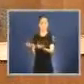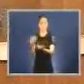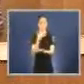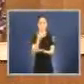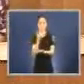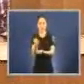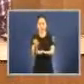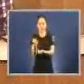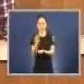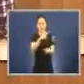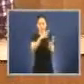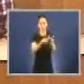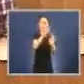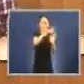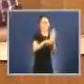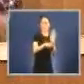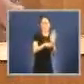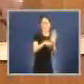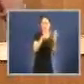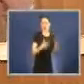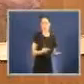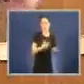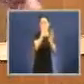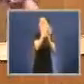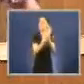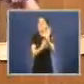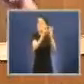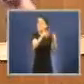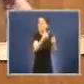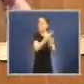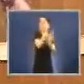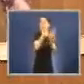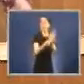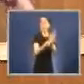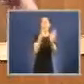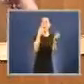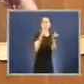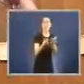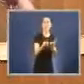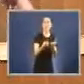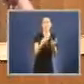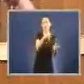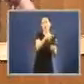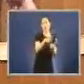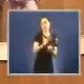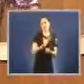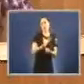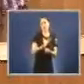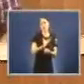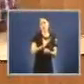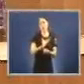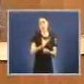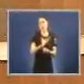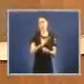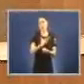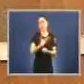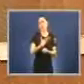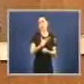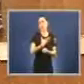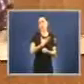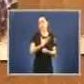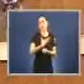coa normativa vixente, o texto refundido da lei reguladora de facendas locais, os concellos poden establecer nas súas ordenanzas